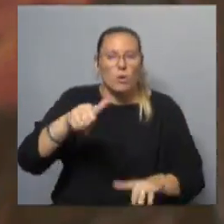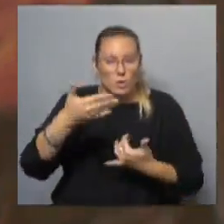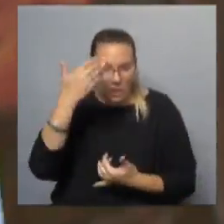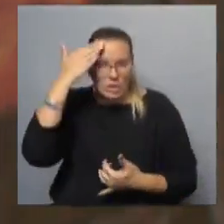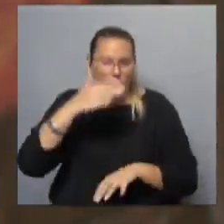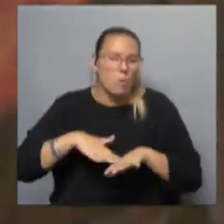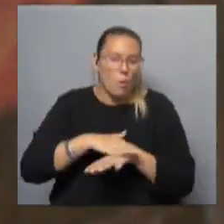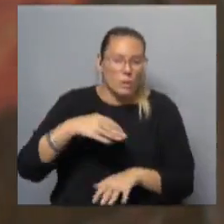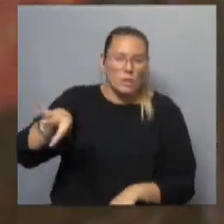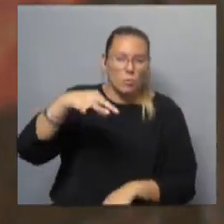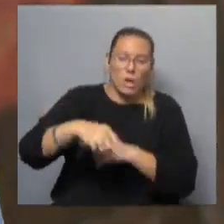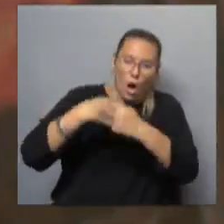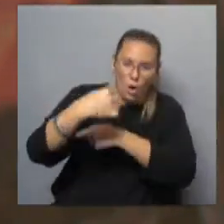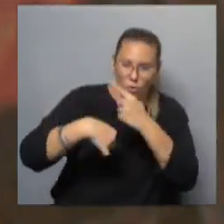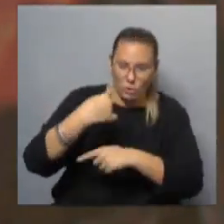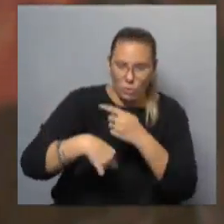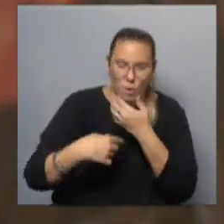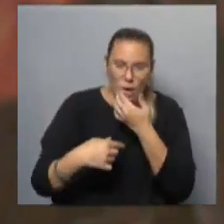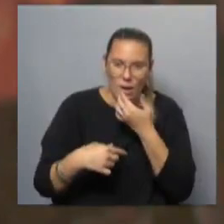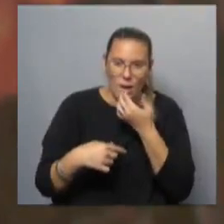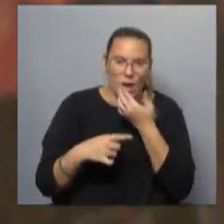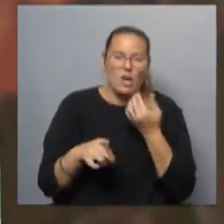sabida base única sigue, etcétera, etcétera.